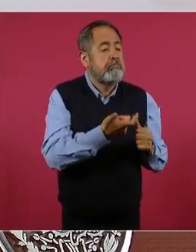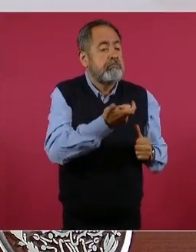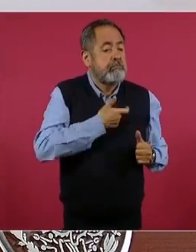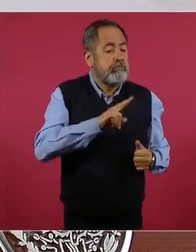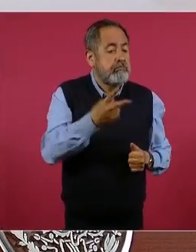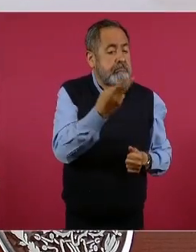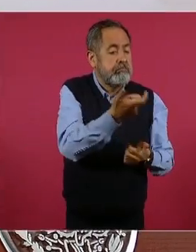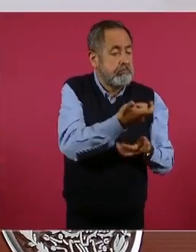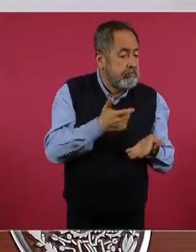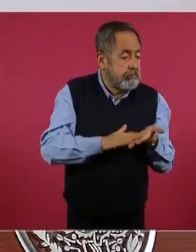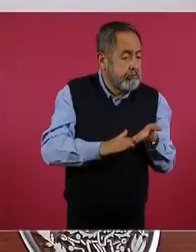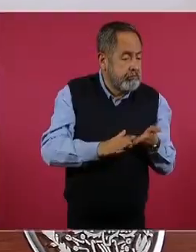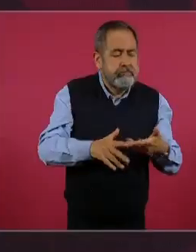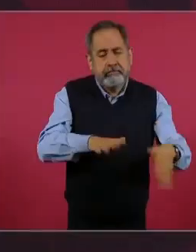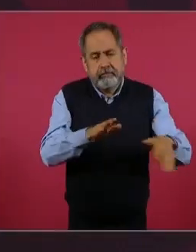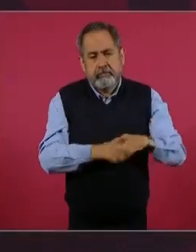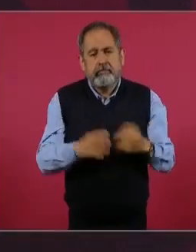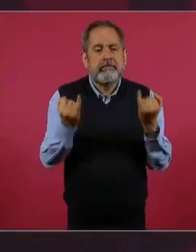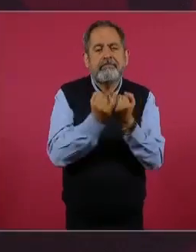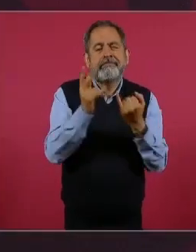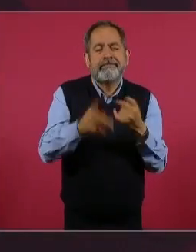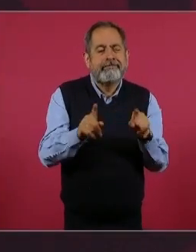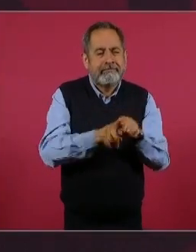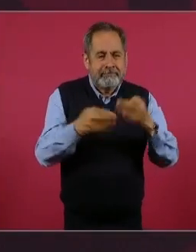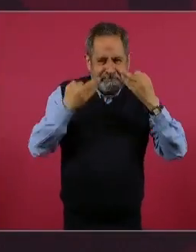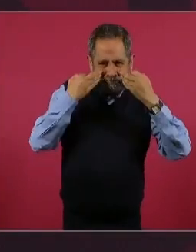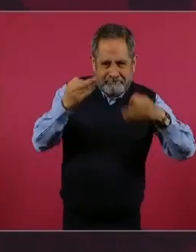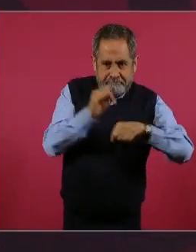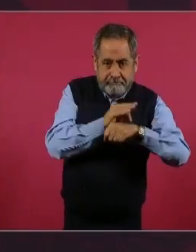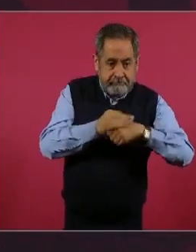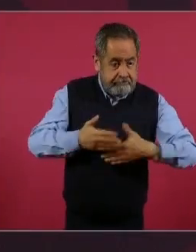lo mismo para testigos protegidos.